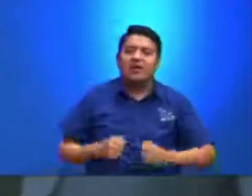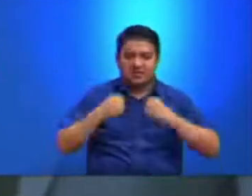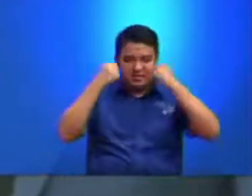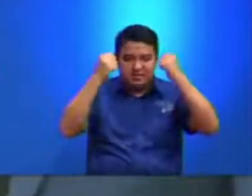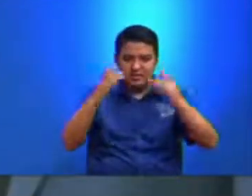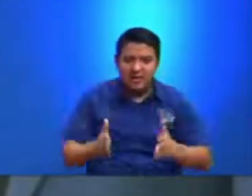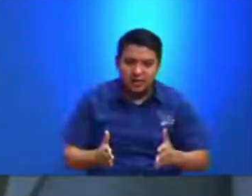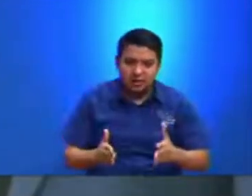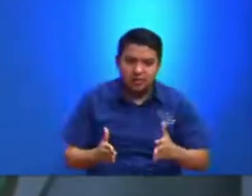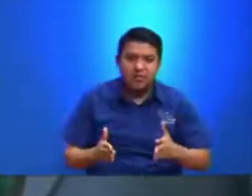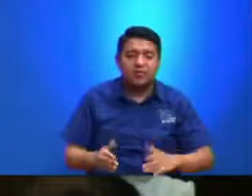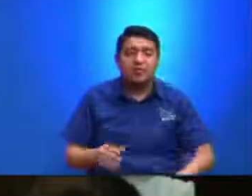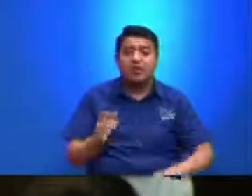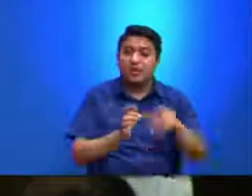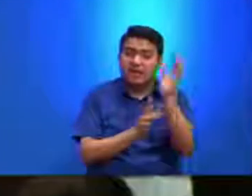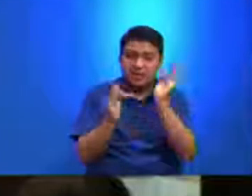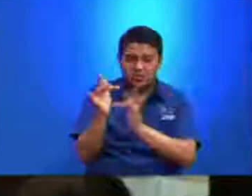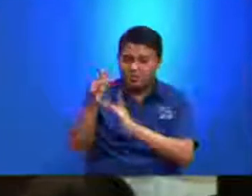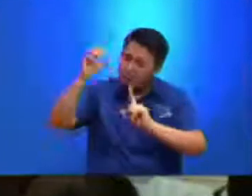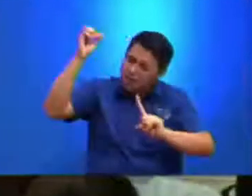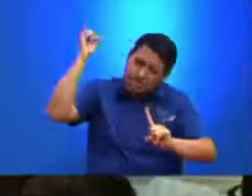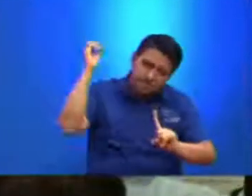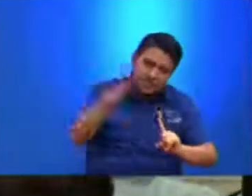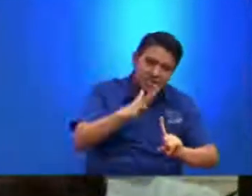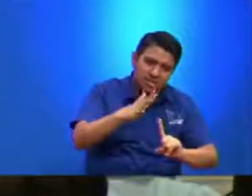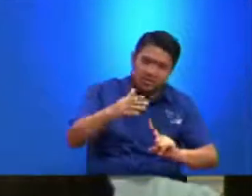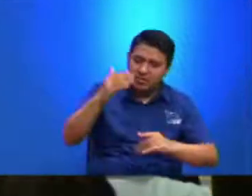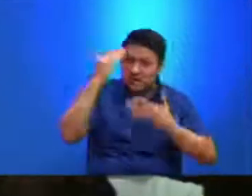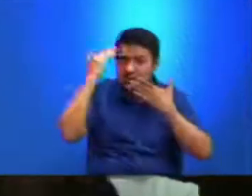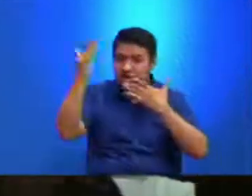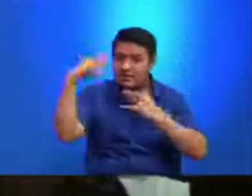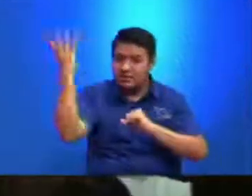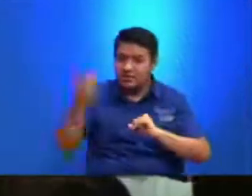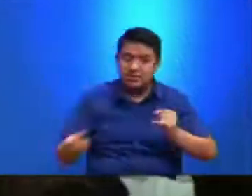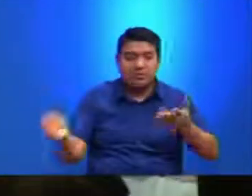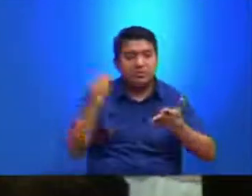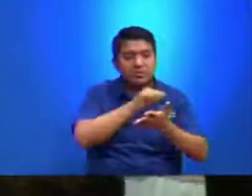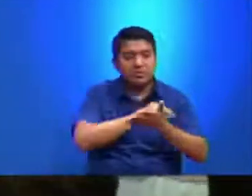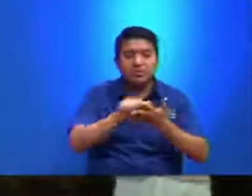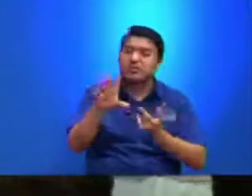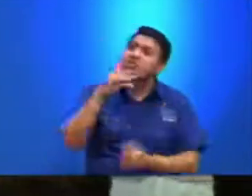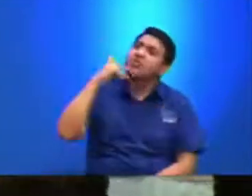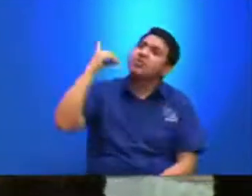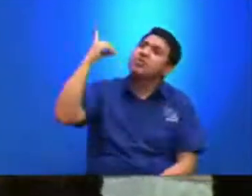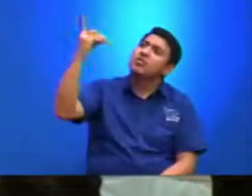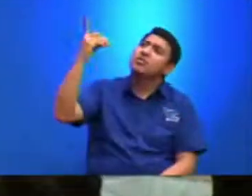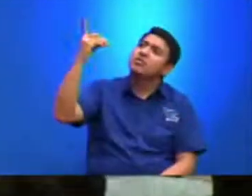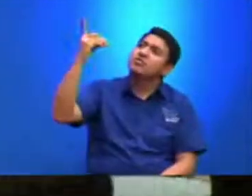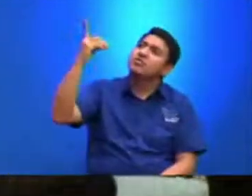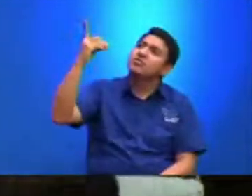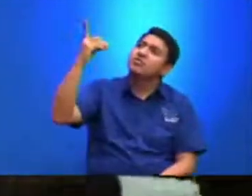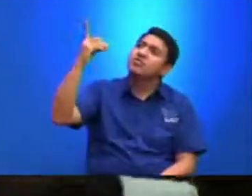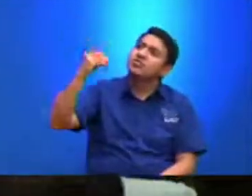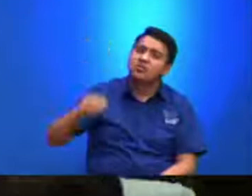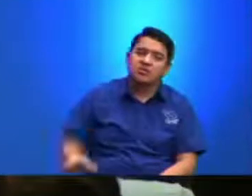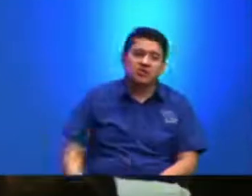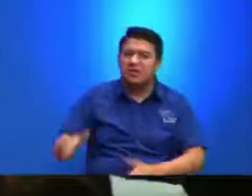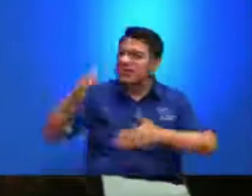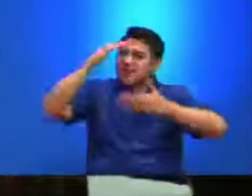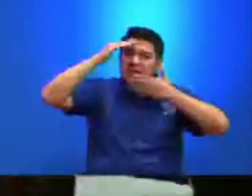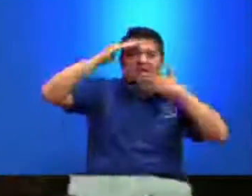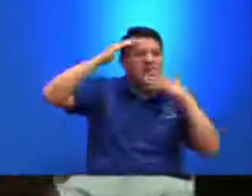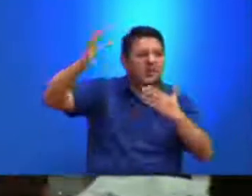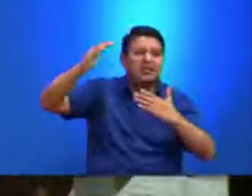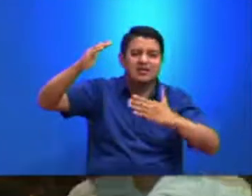bendito. Te damos gracias, Espíritu Santo bendito de Dios. Gracias, Señor.